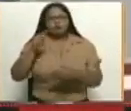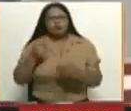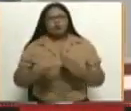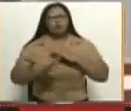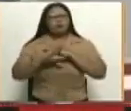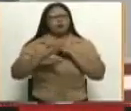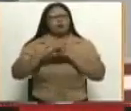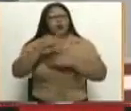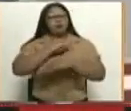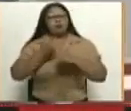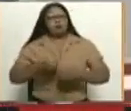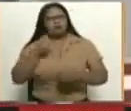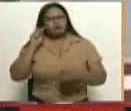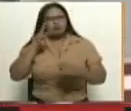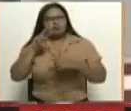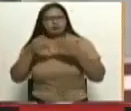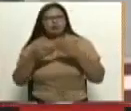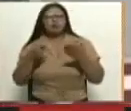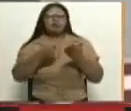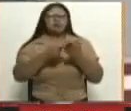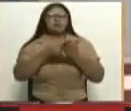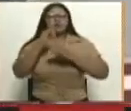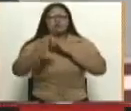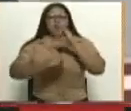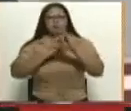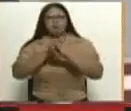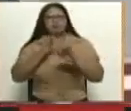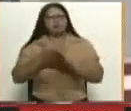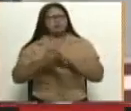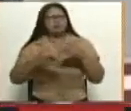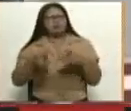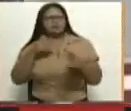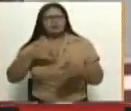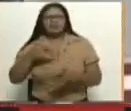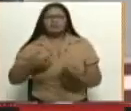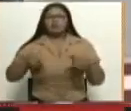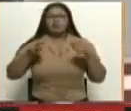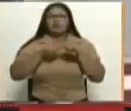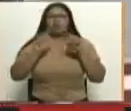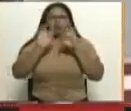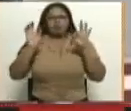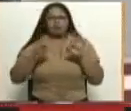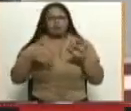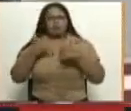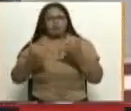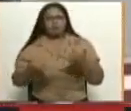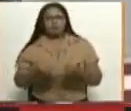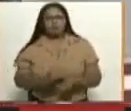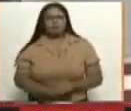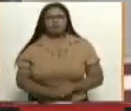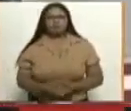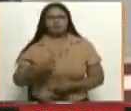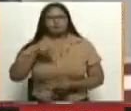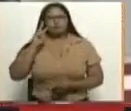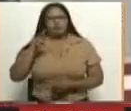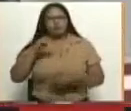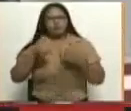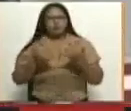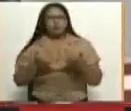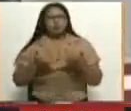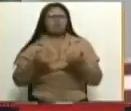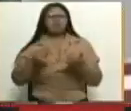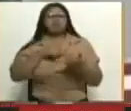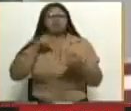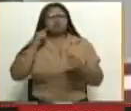al aislamiento financiero internacional, y en ese sentido buscamos el acercamiento, ¿no? Irán es un país que nos